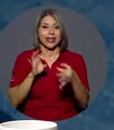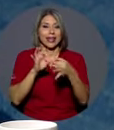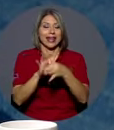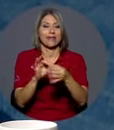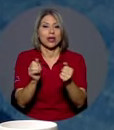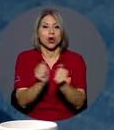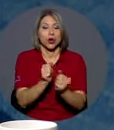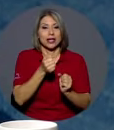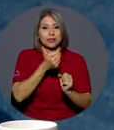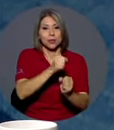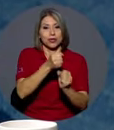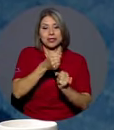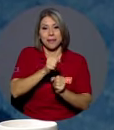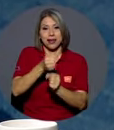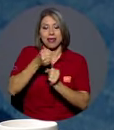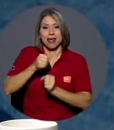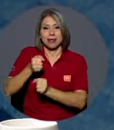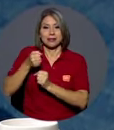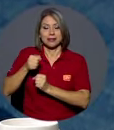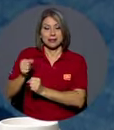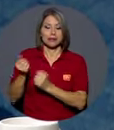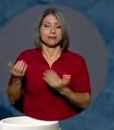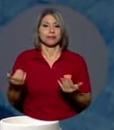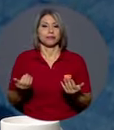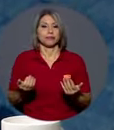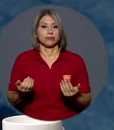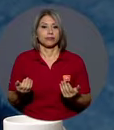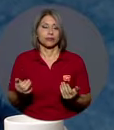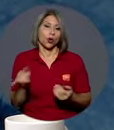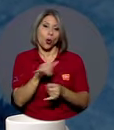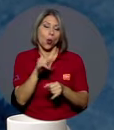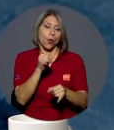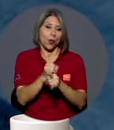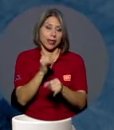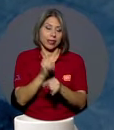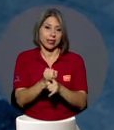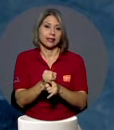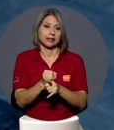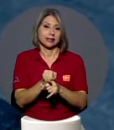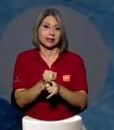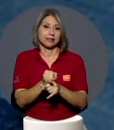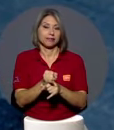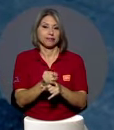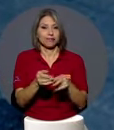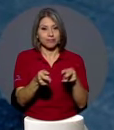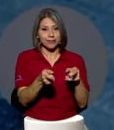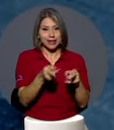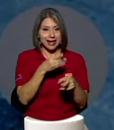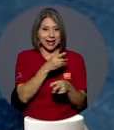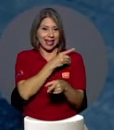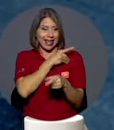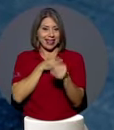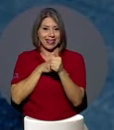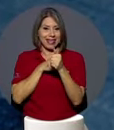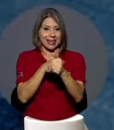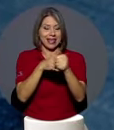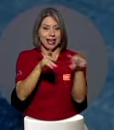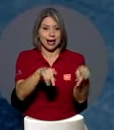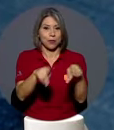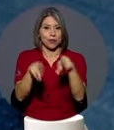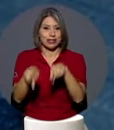con las municipalidades, ¿verdad?, como entes, digamos, que dirigen a la